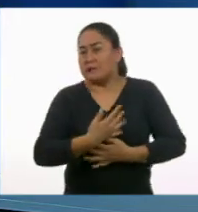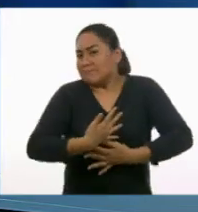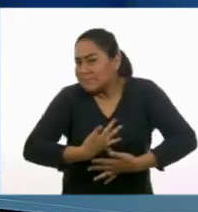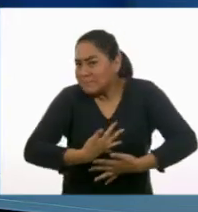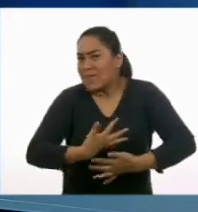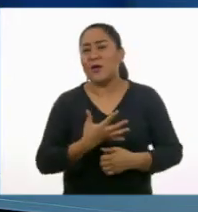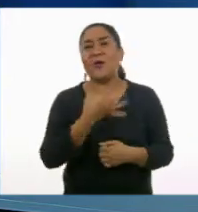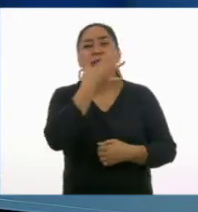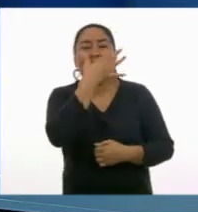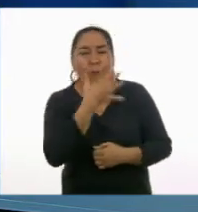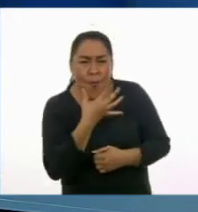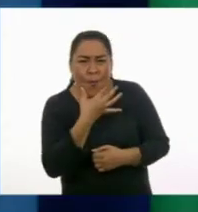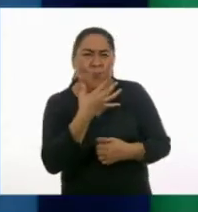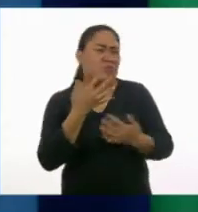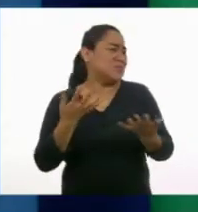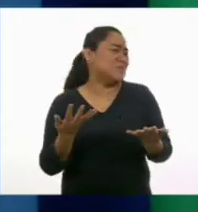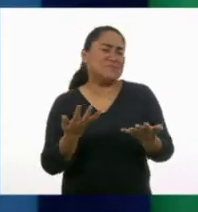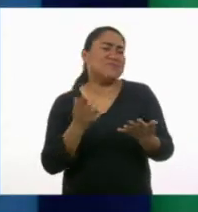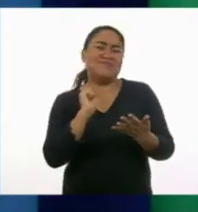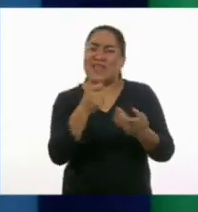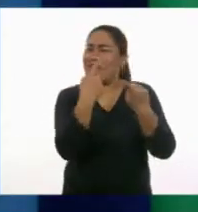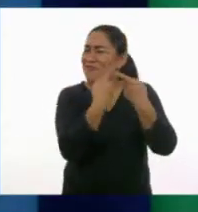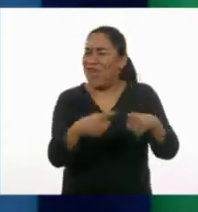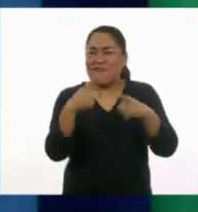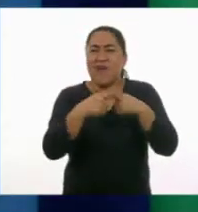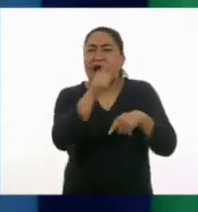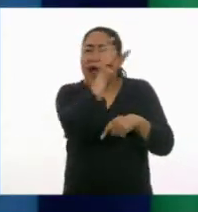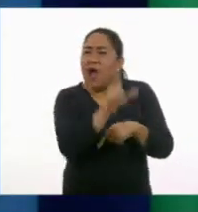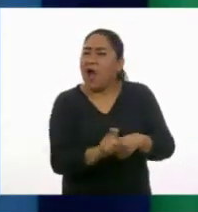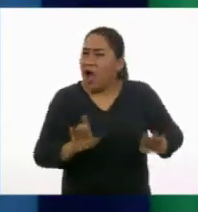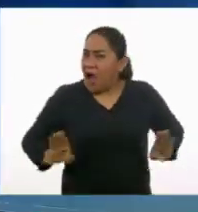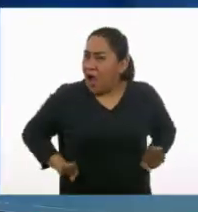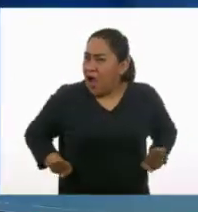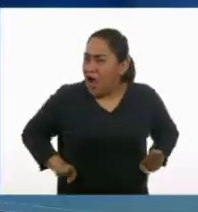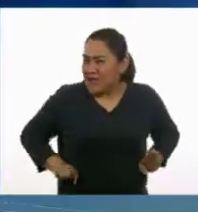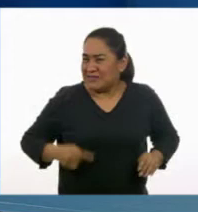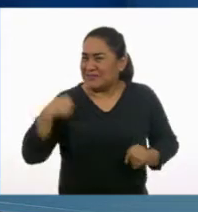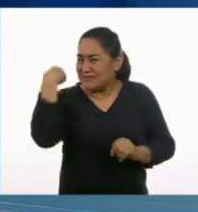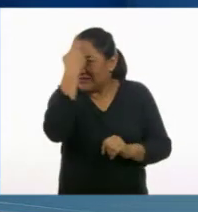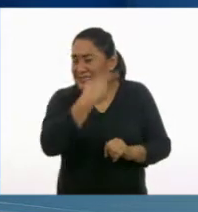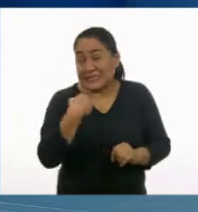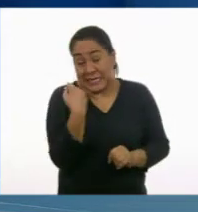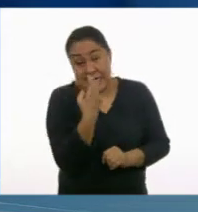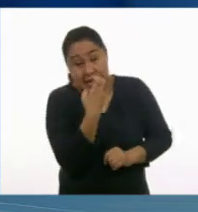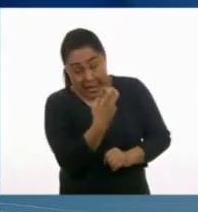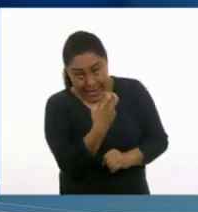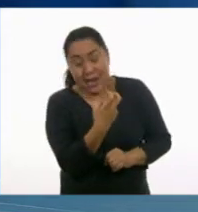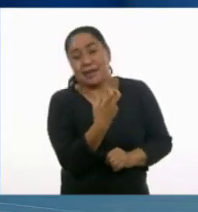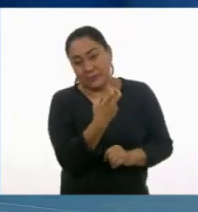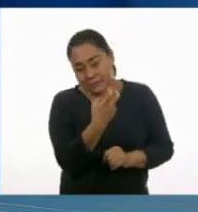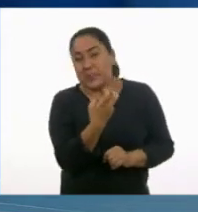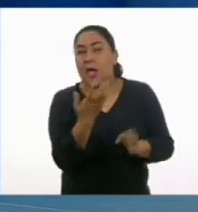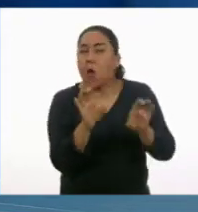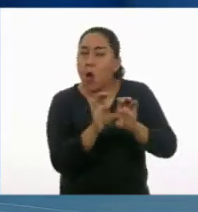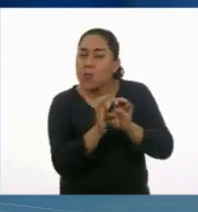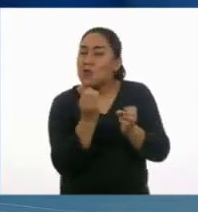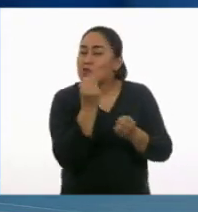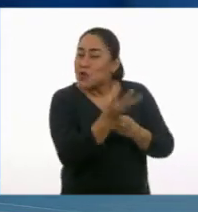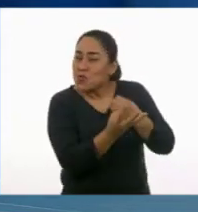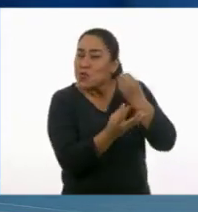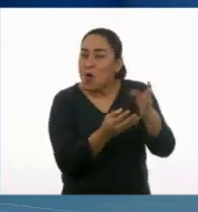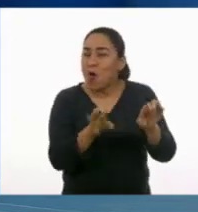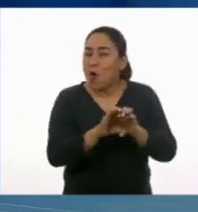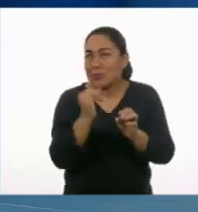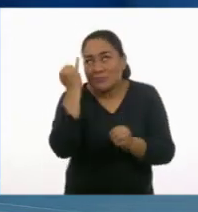es delgado? ¿Sí? Todas esas cualidades físicas, ¿sí? Esas son las que vamos a ir construyendo y es muy importante